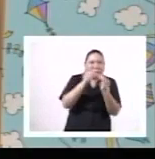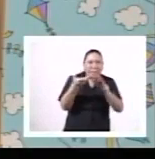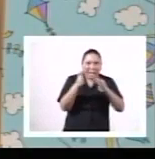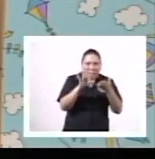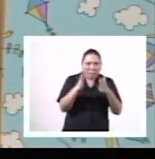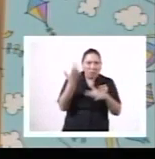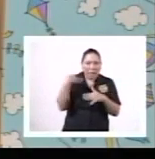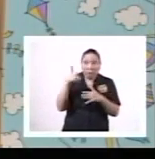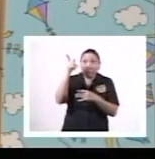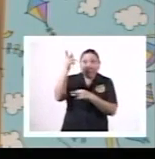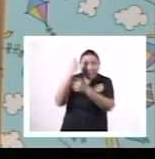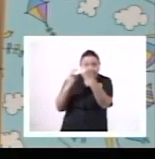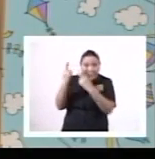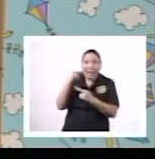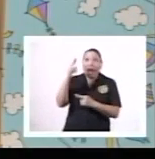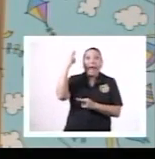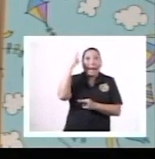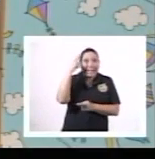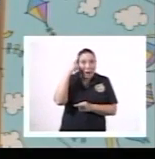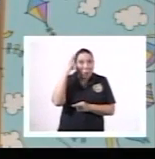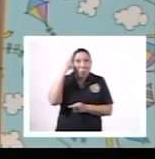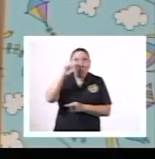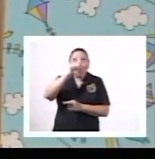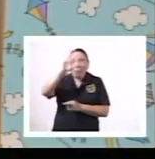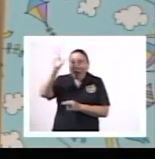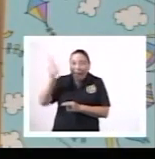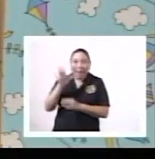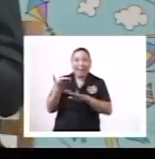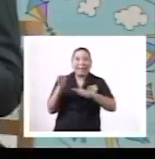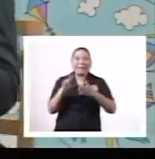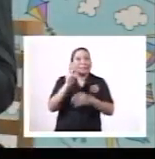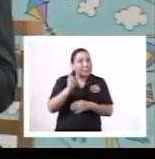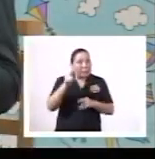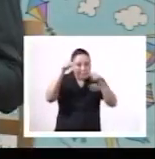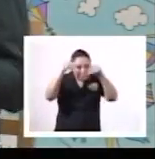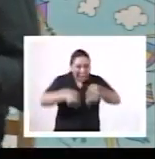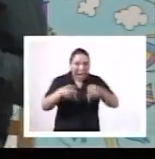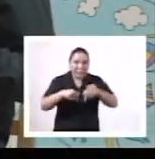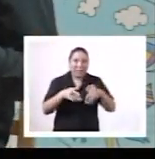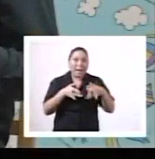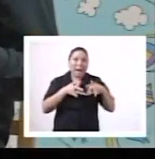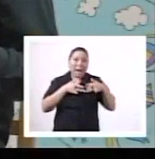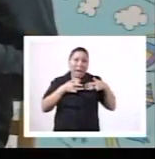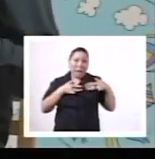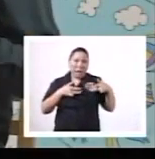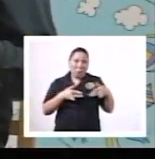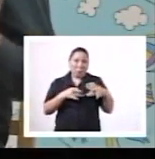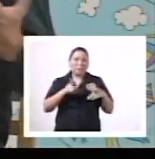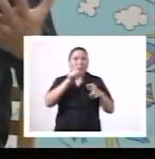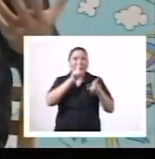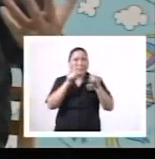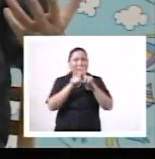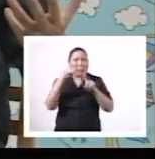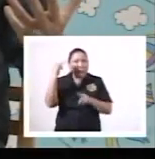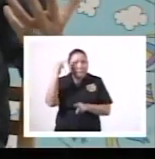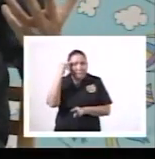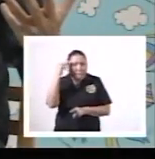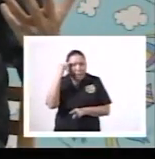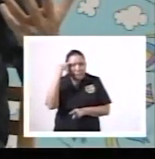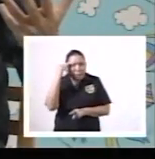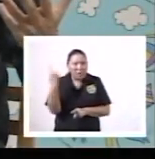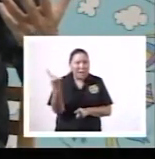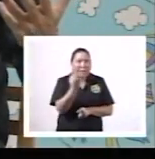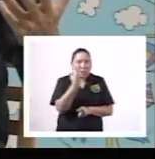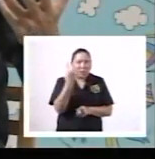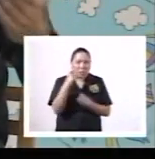recuerden que aquí siempre estarán presentes en el corazón y en la memoria de todos sus seres